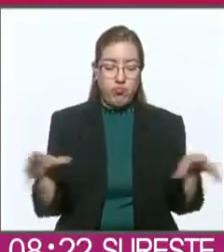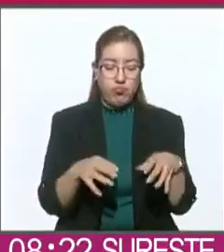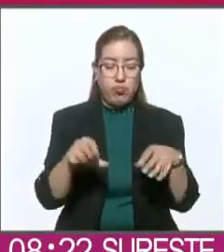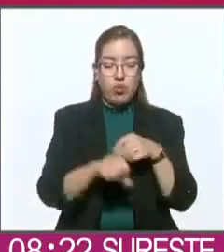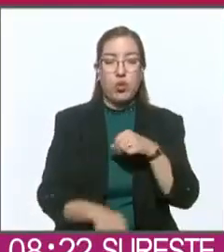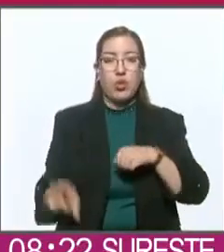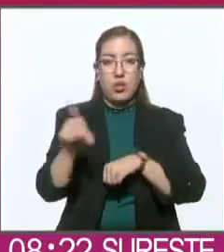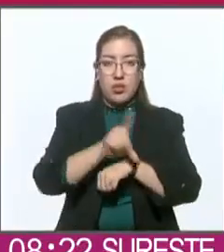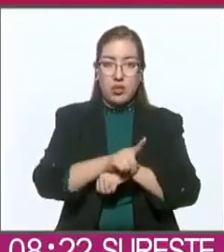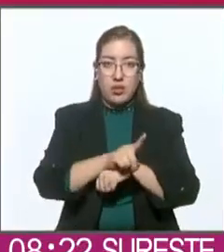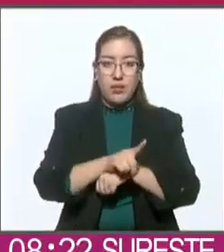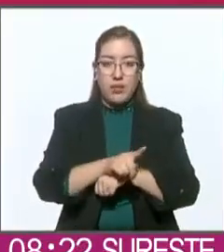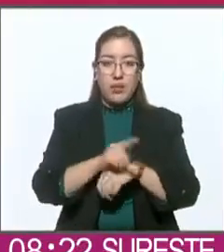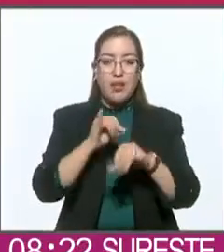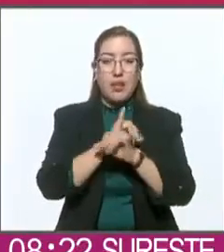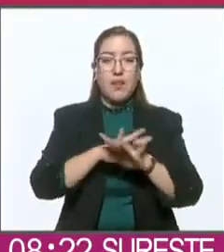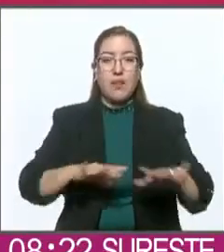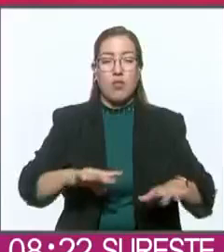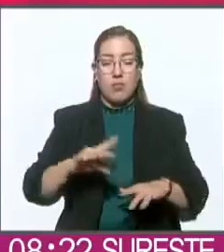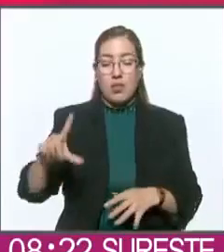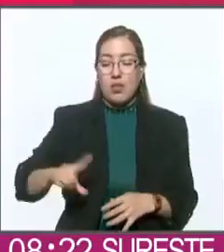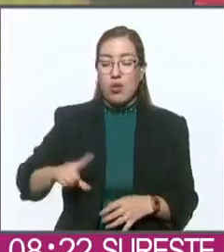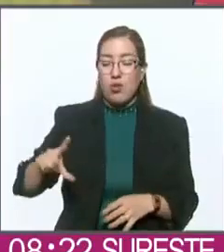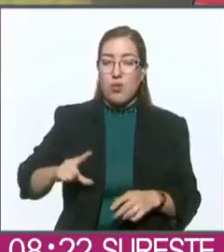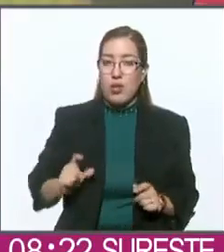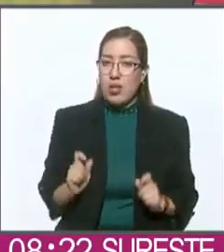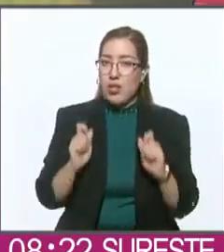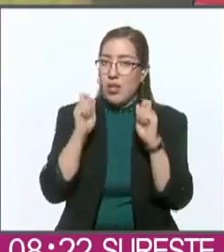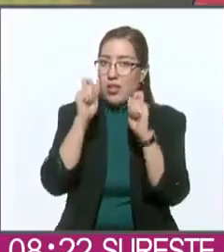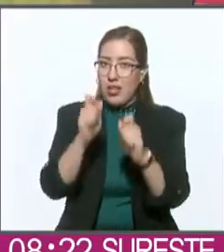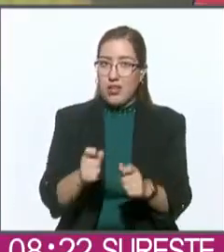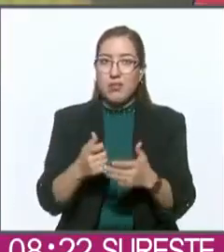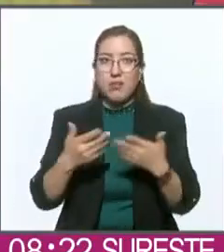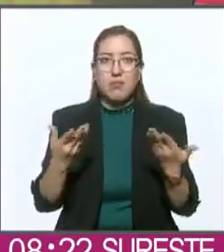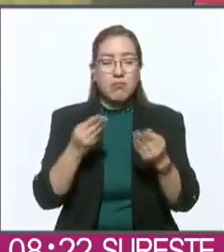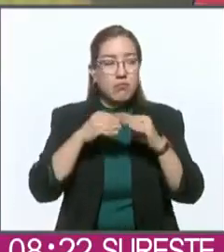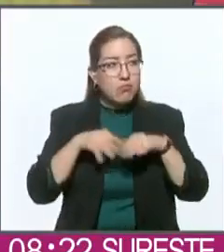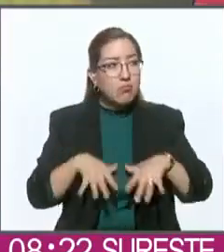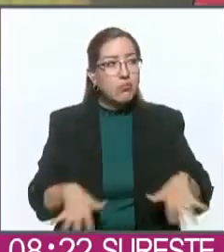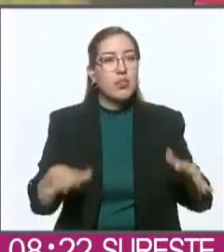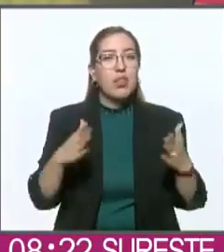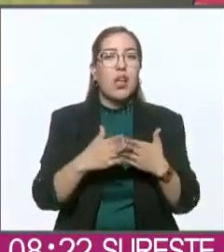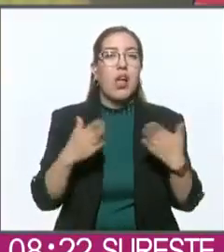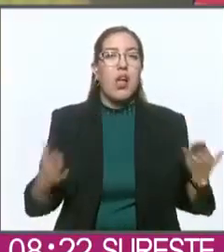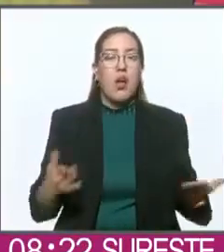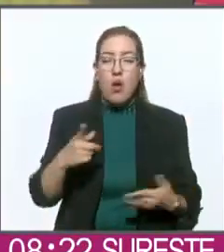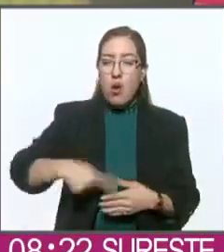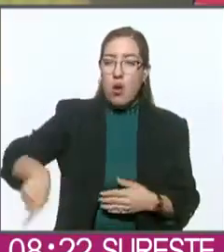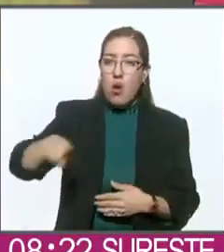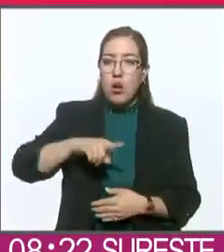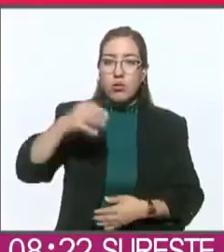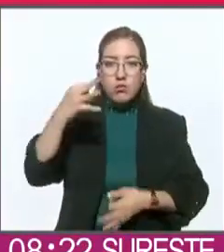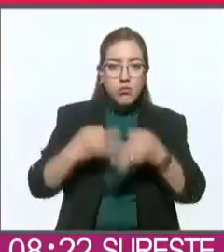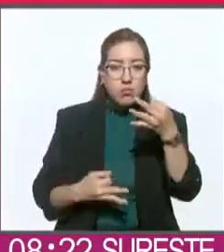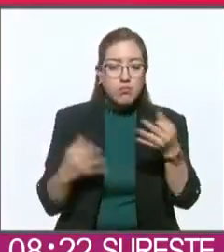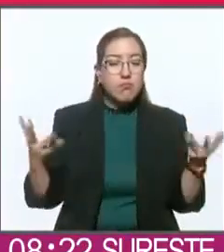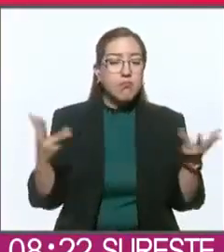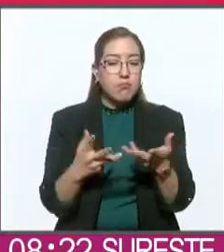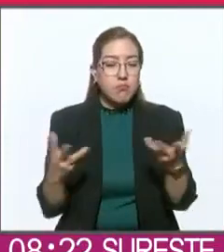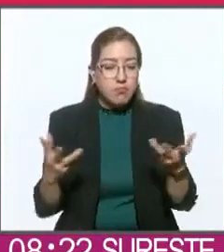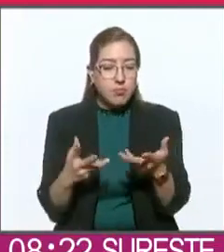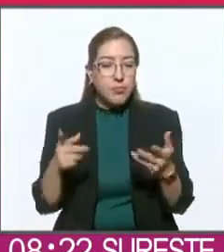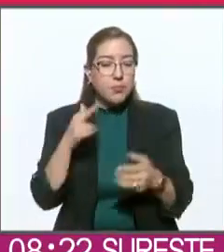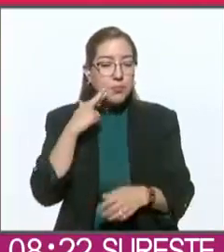por la entrega del informe de gobierno. ¿Cuál deberá ser la conducta que se seguirá por parte de los legisladores? Ahí estarán ambas